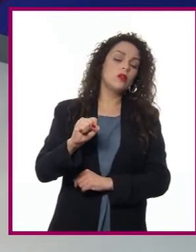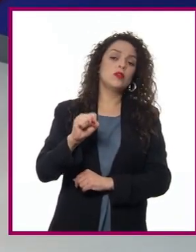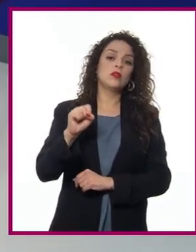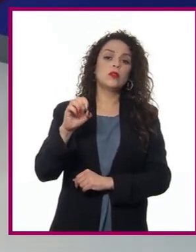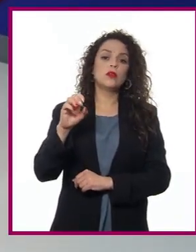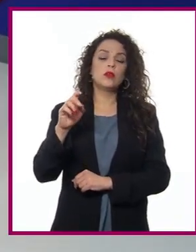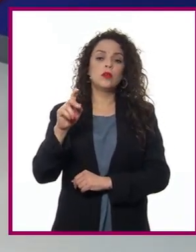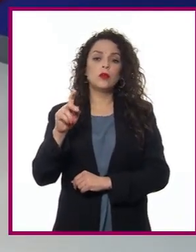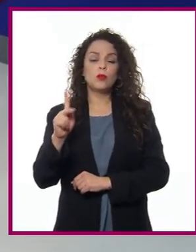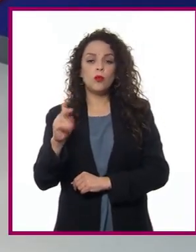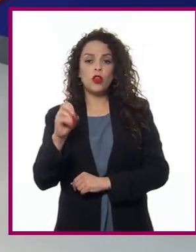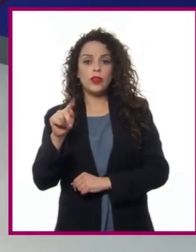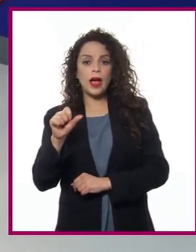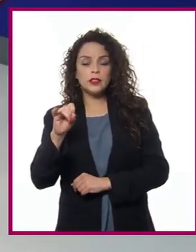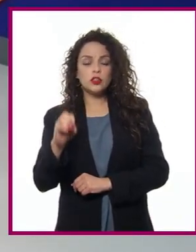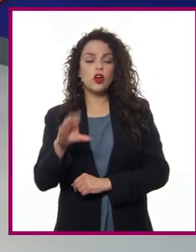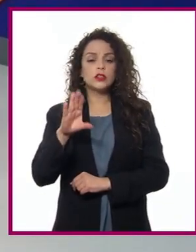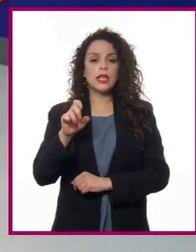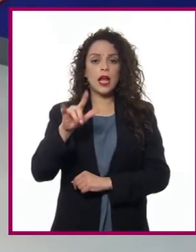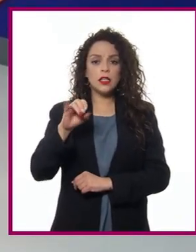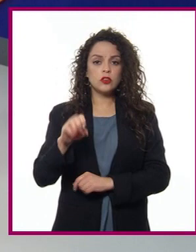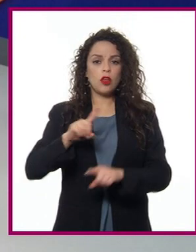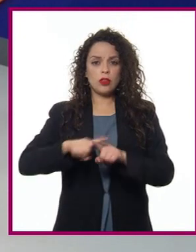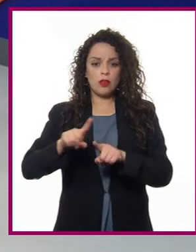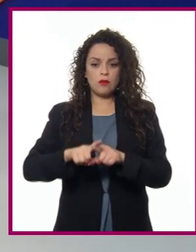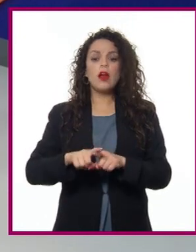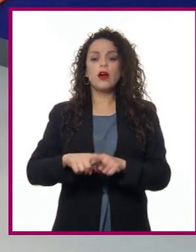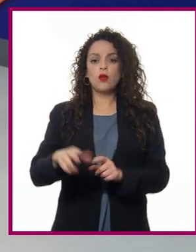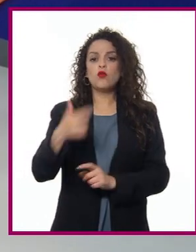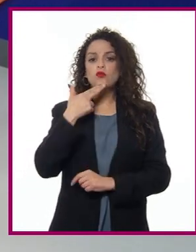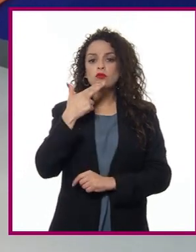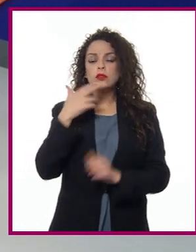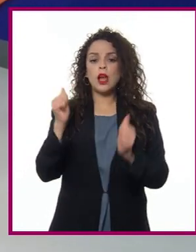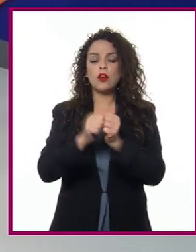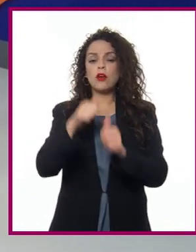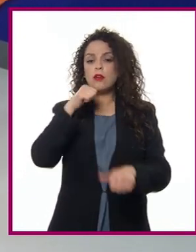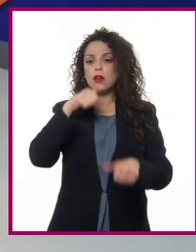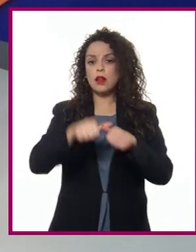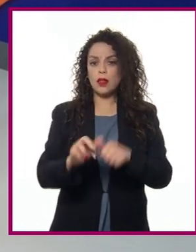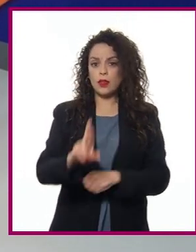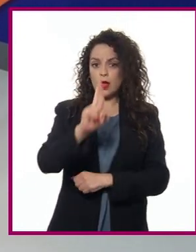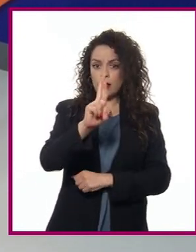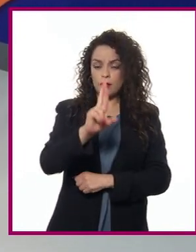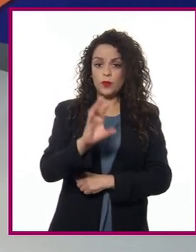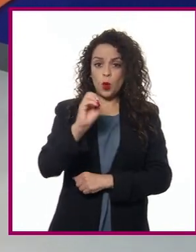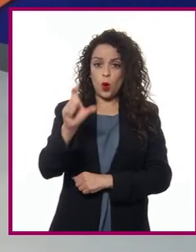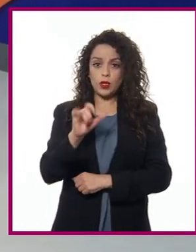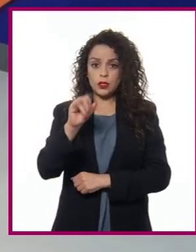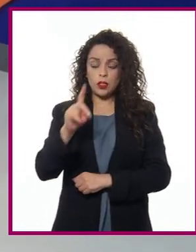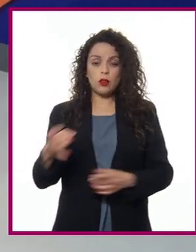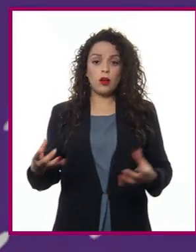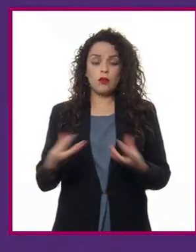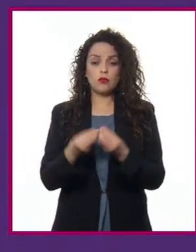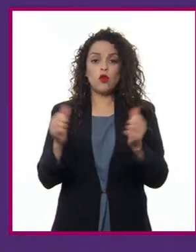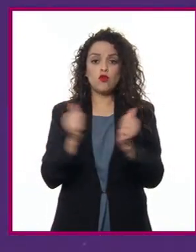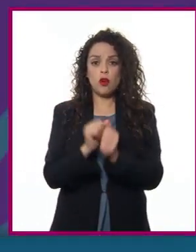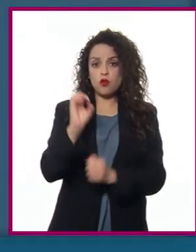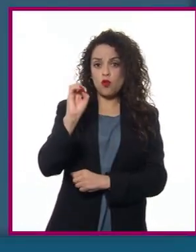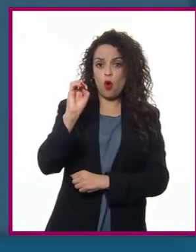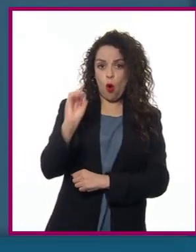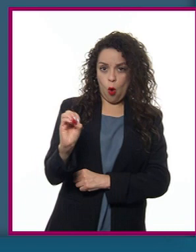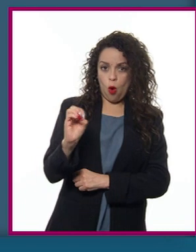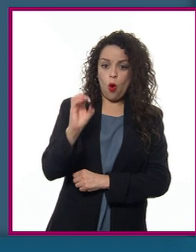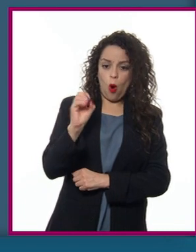cesio y francio, a los que representaremos con la letra R. Forman óxidos con el oxígeno, cuyo símbolo es O,